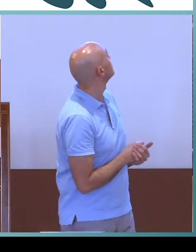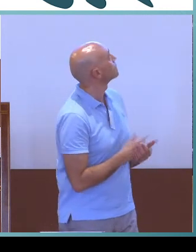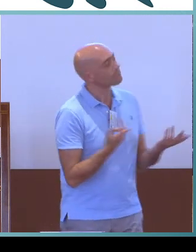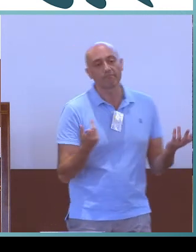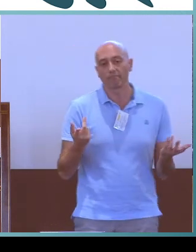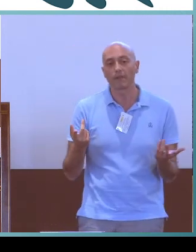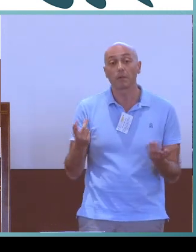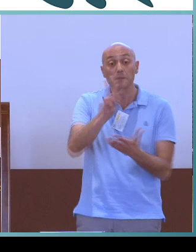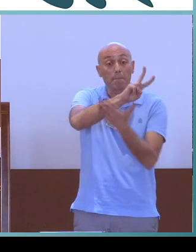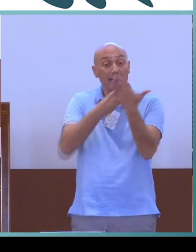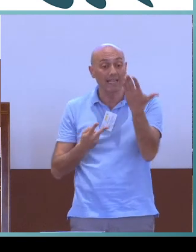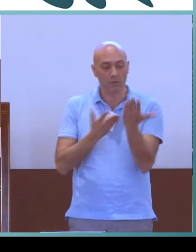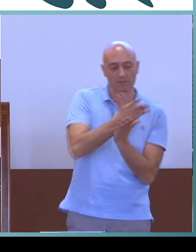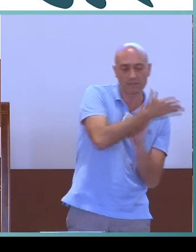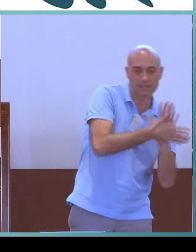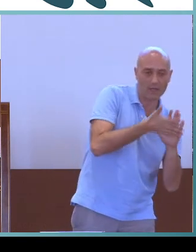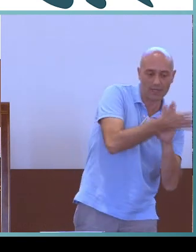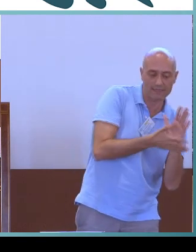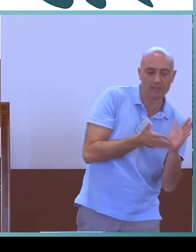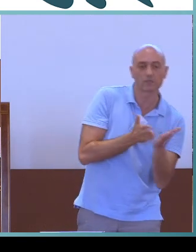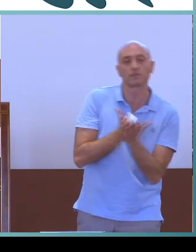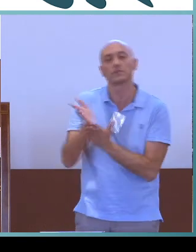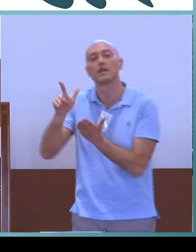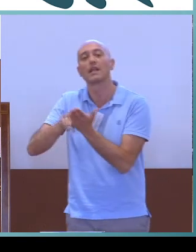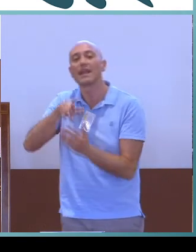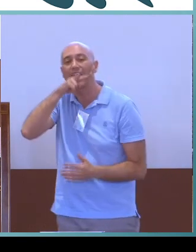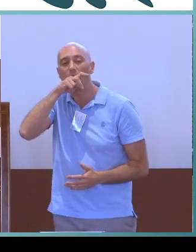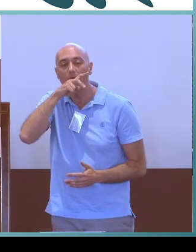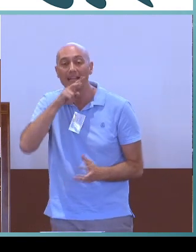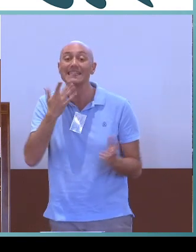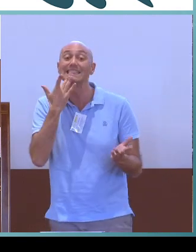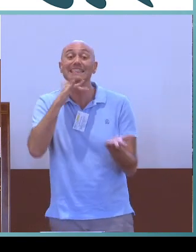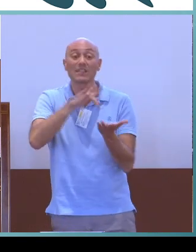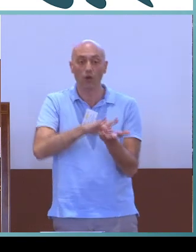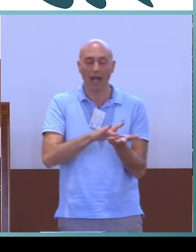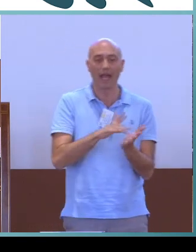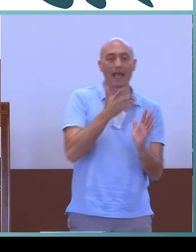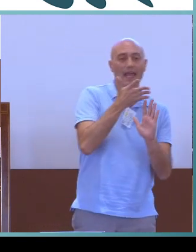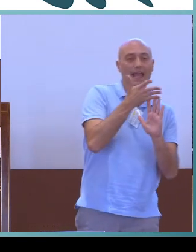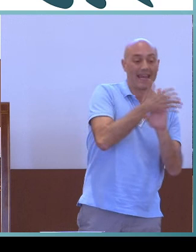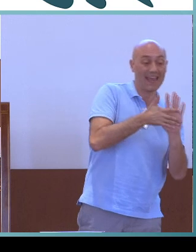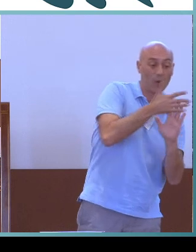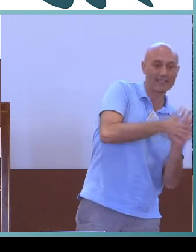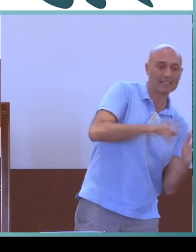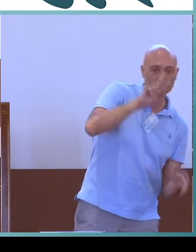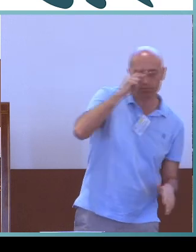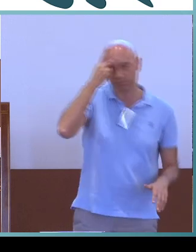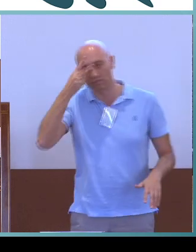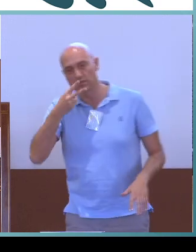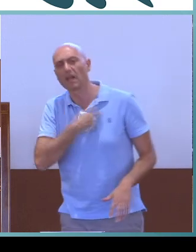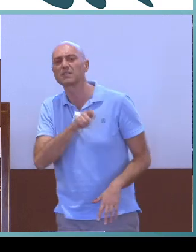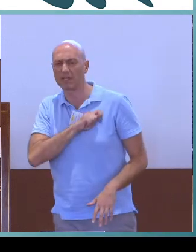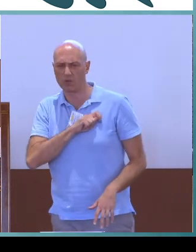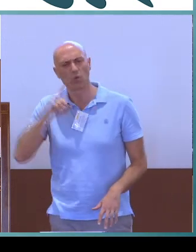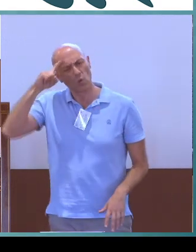han demostrado tener un coste asimétrico que es similar a los bilingües unimodales. Y este coste asimétrico indica